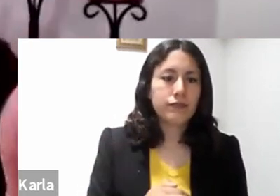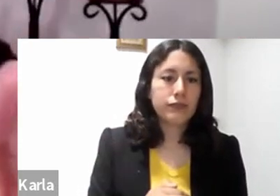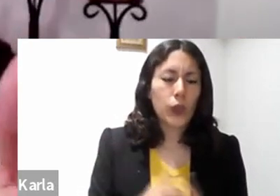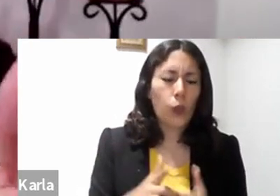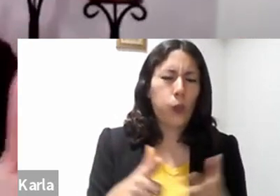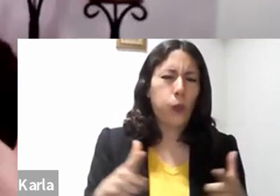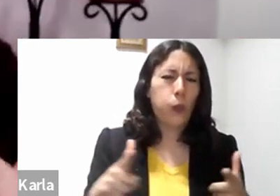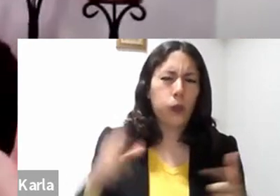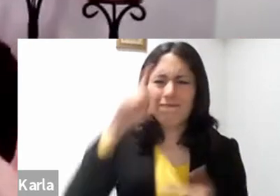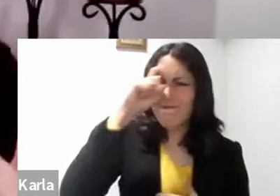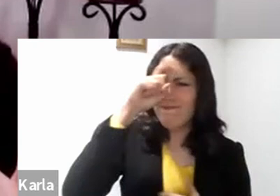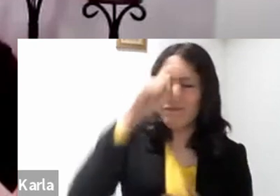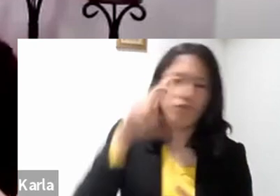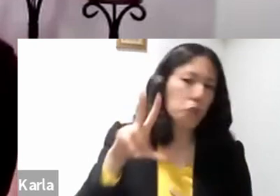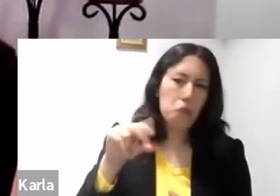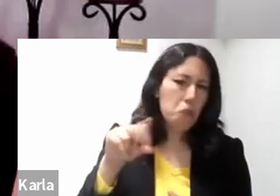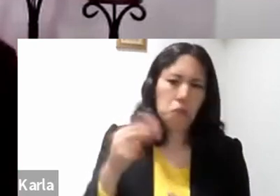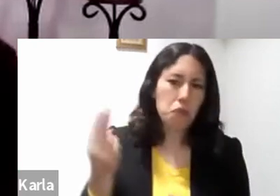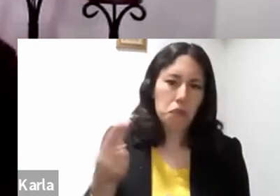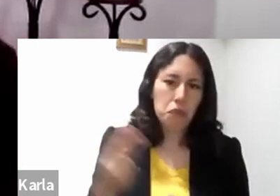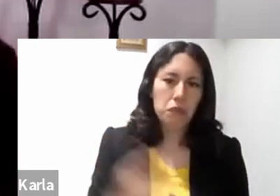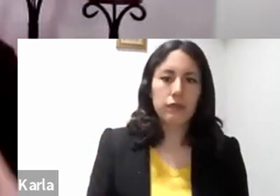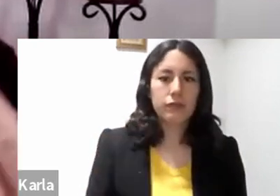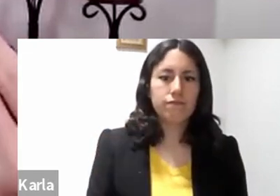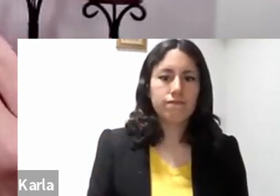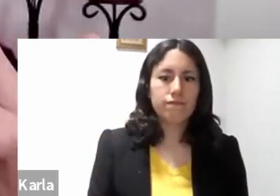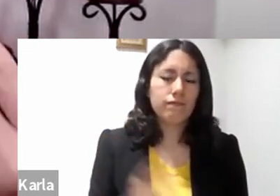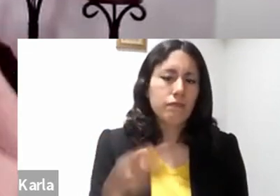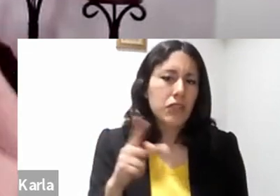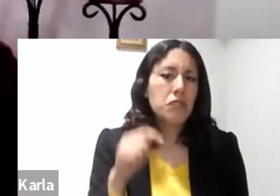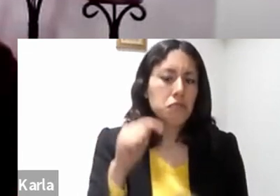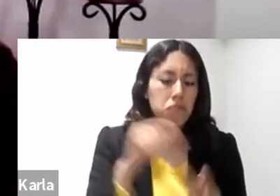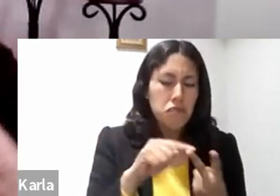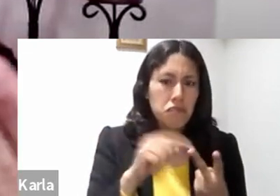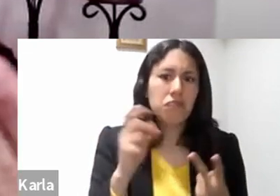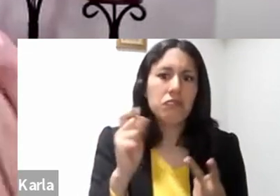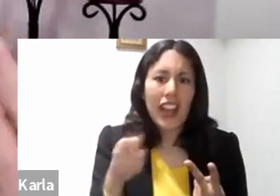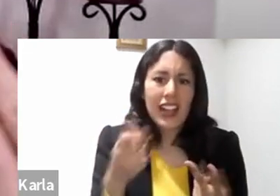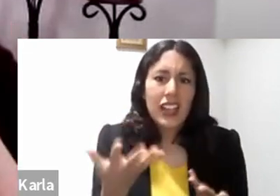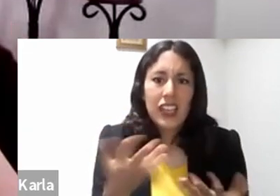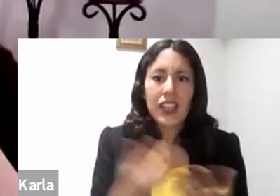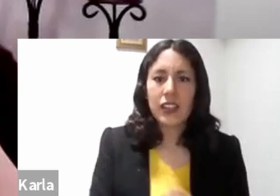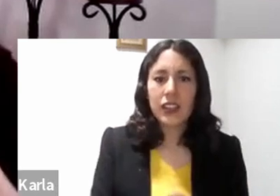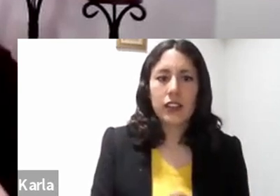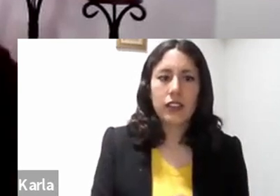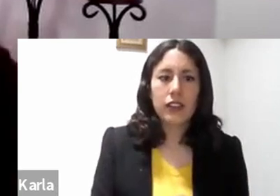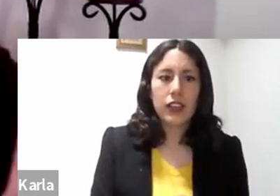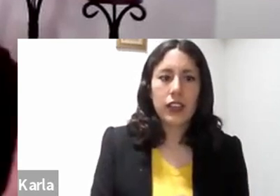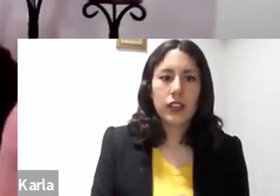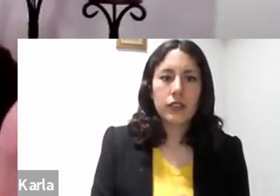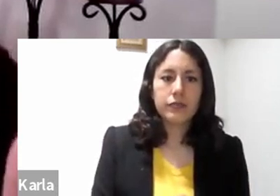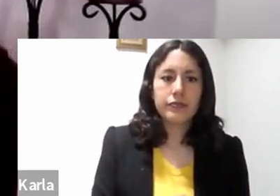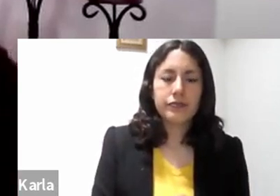nada más la meditación qué es el compaginar el conectar mi vida con lo que dios me